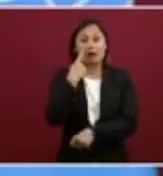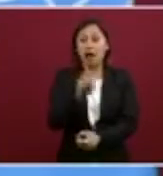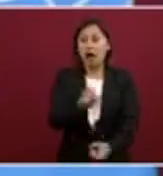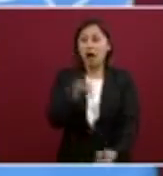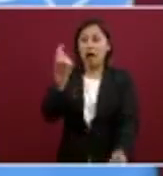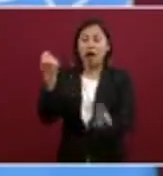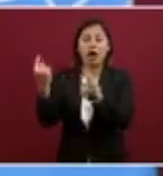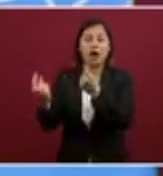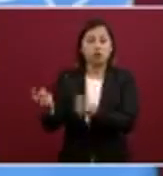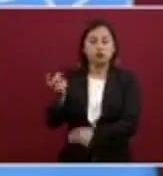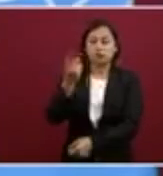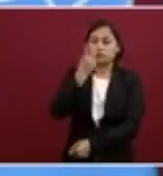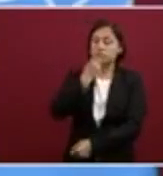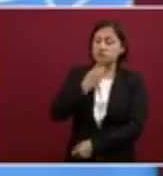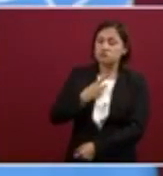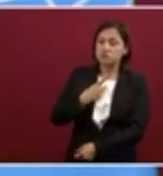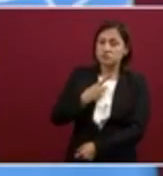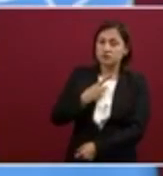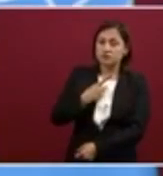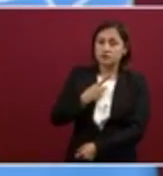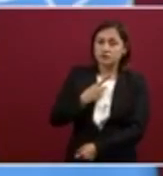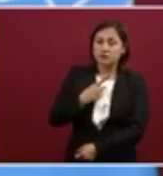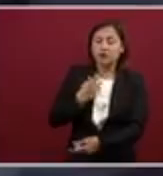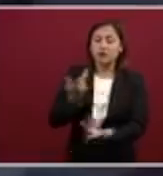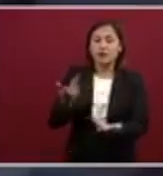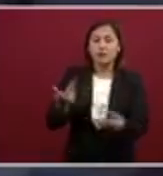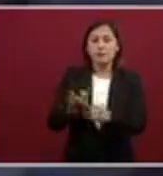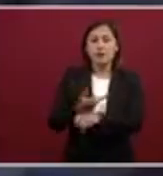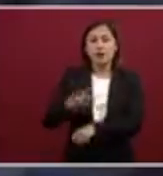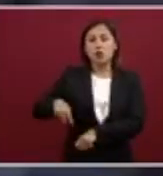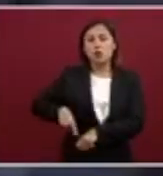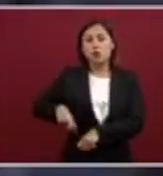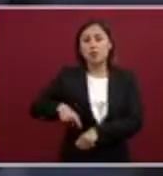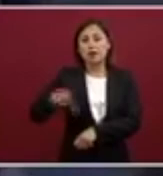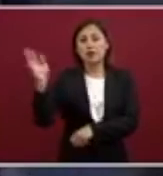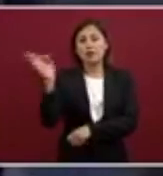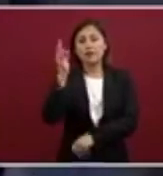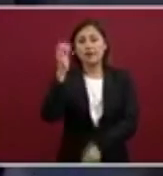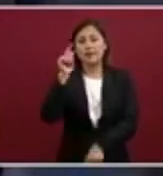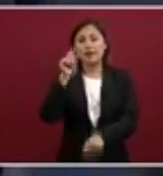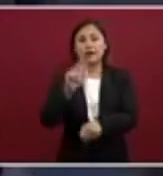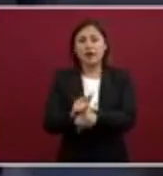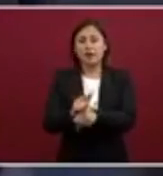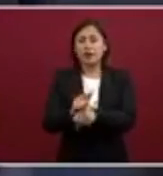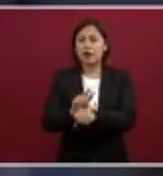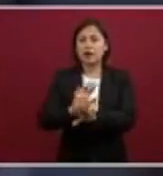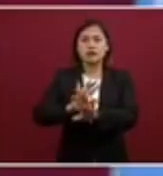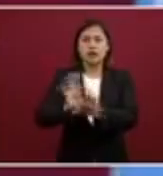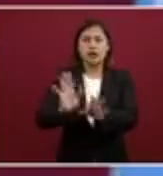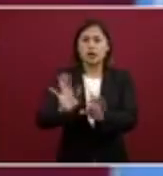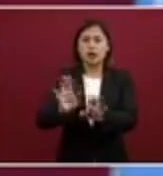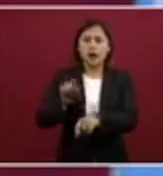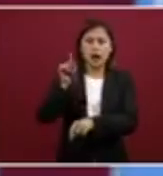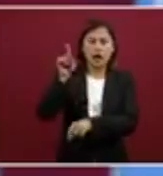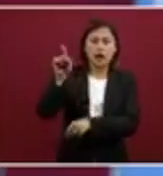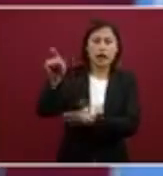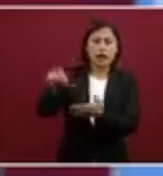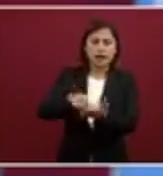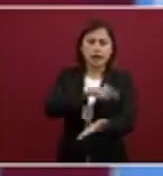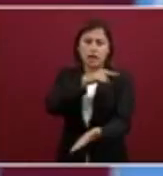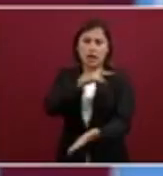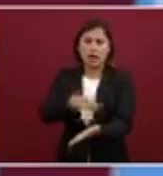que el gobierno federal había suspendido este subsidio. Es